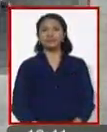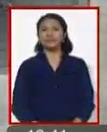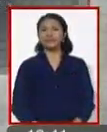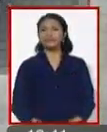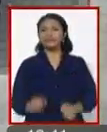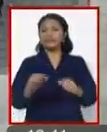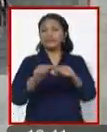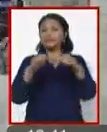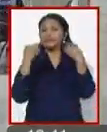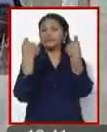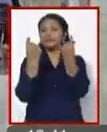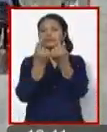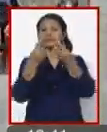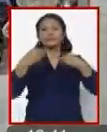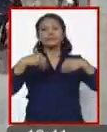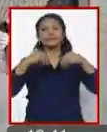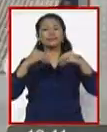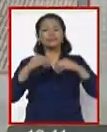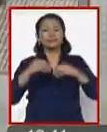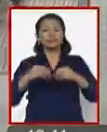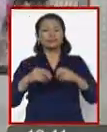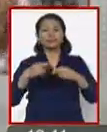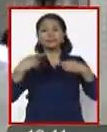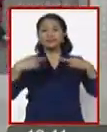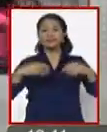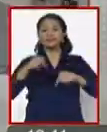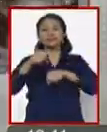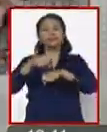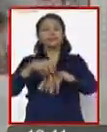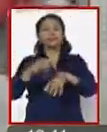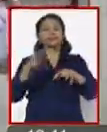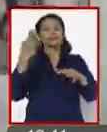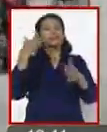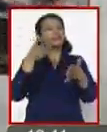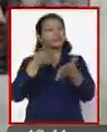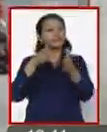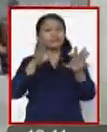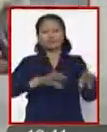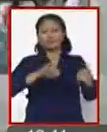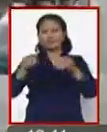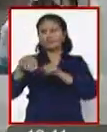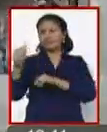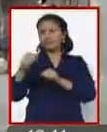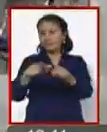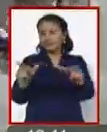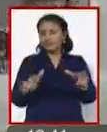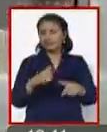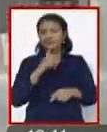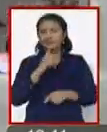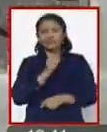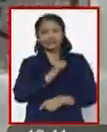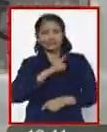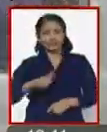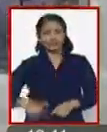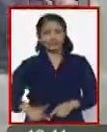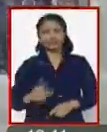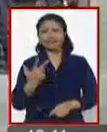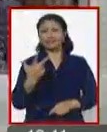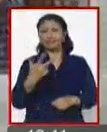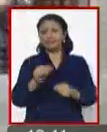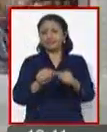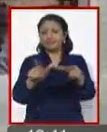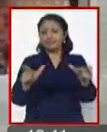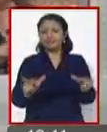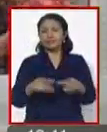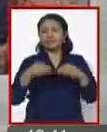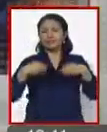Un sector de gremiales del mercado La Ramada realizó una marcha en contra del traslado a otro lugar, tal como lo ha dispuesto la alcaldía para 3 centros